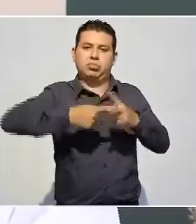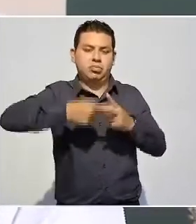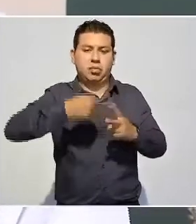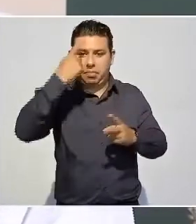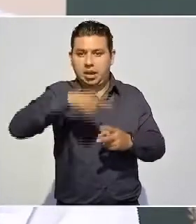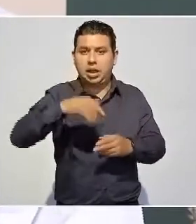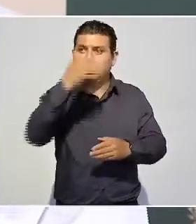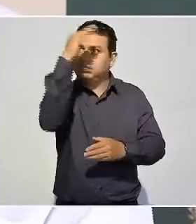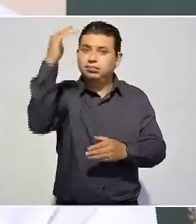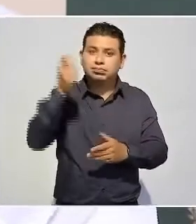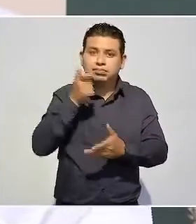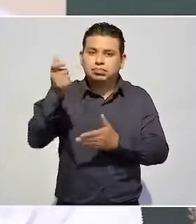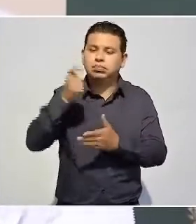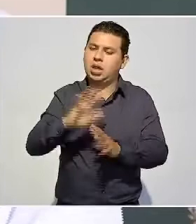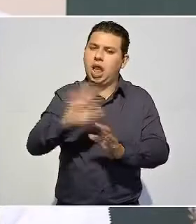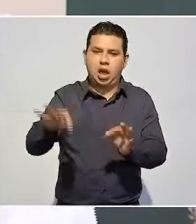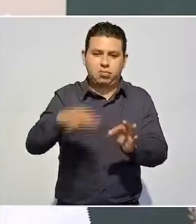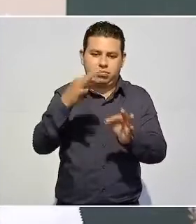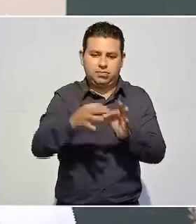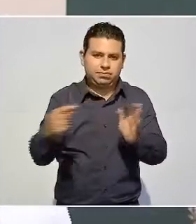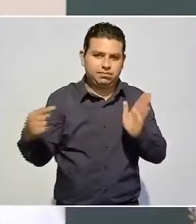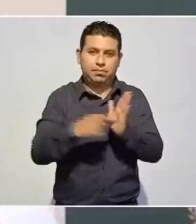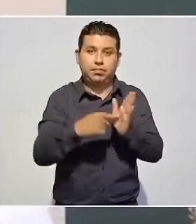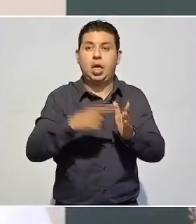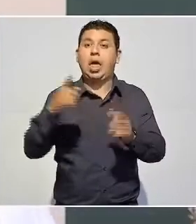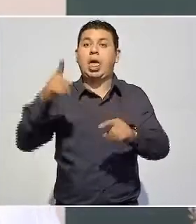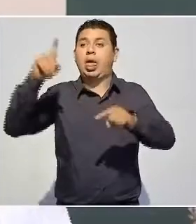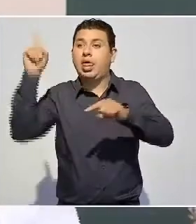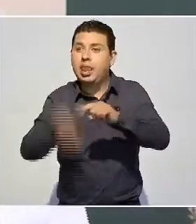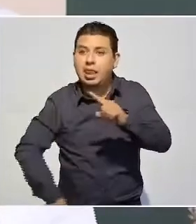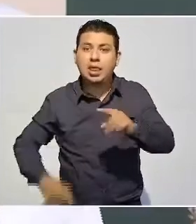adultos mayores no podrá